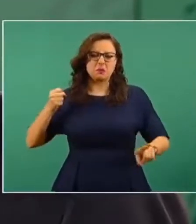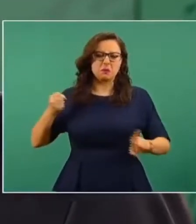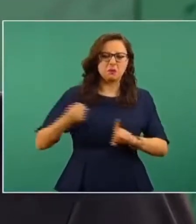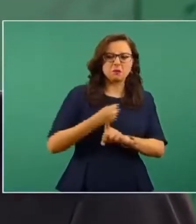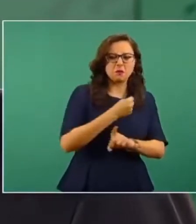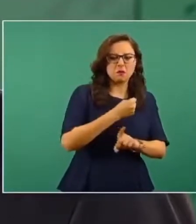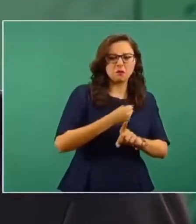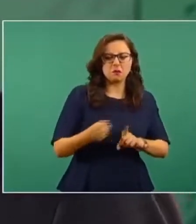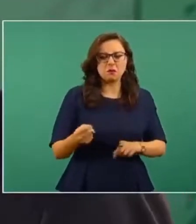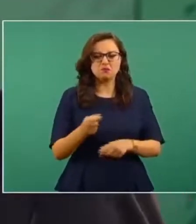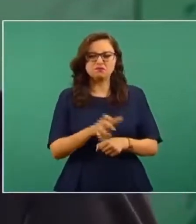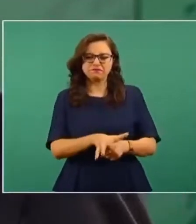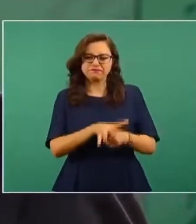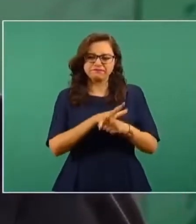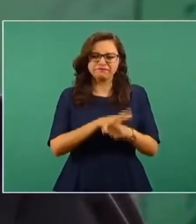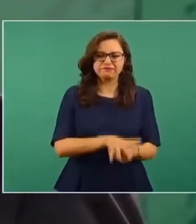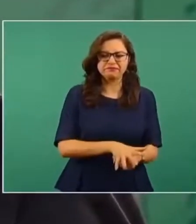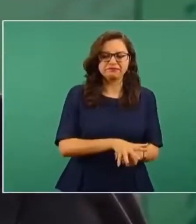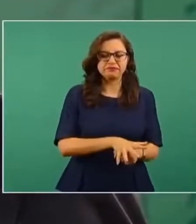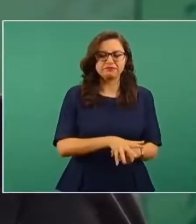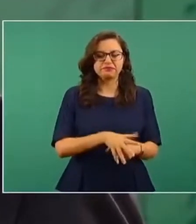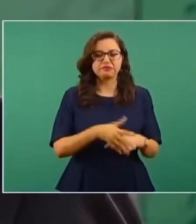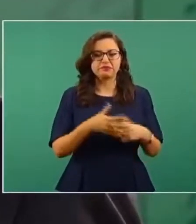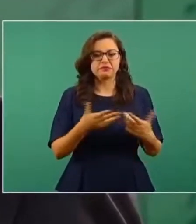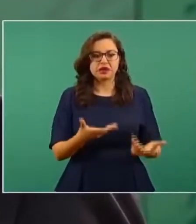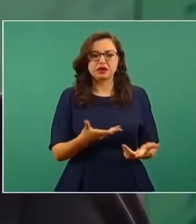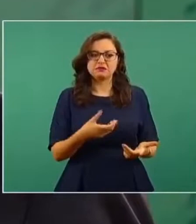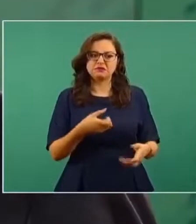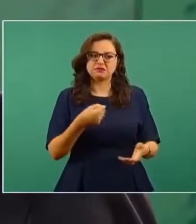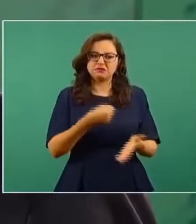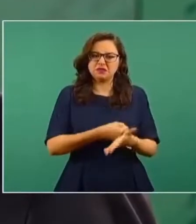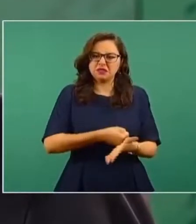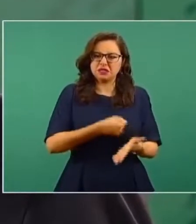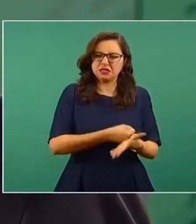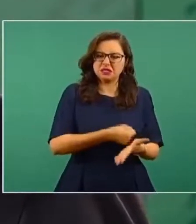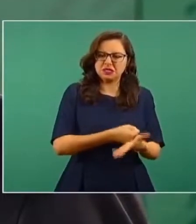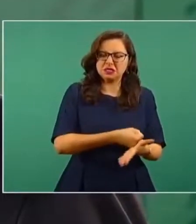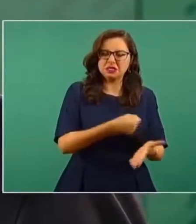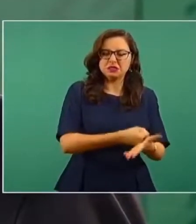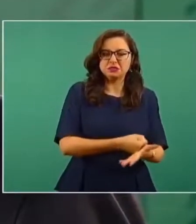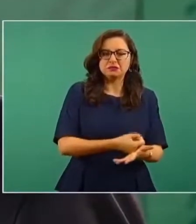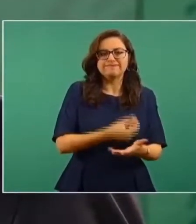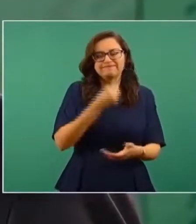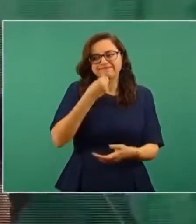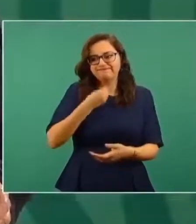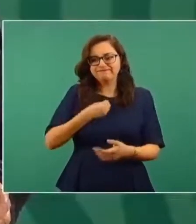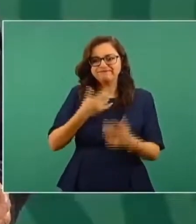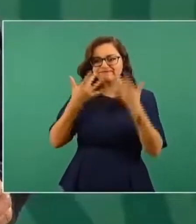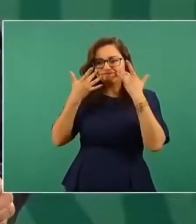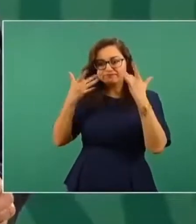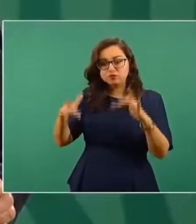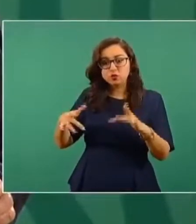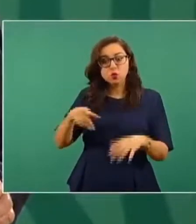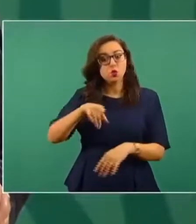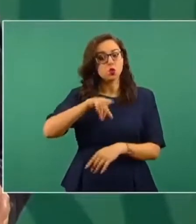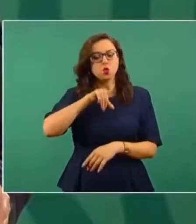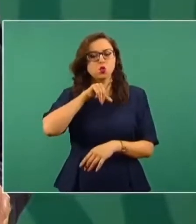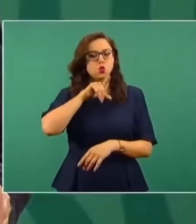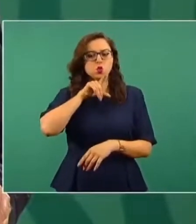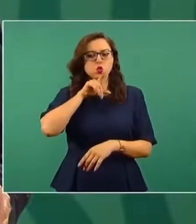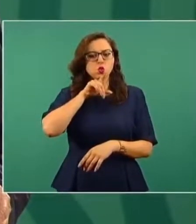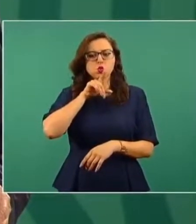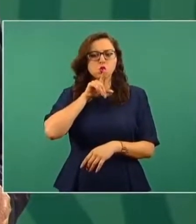candidatos porque se presume, algunos o muchos mal pensados, que puede ser también una manera de